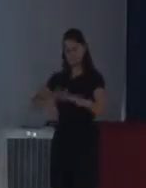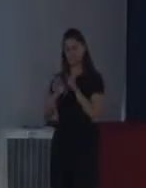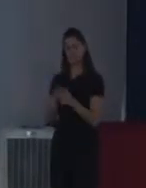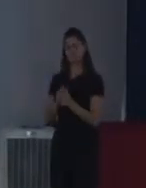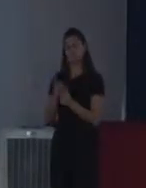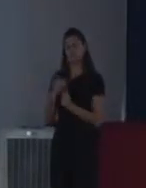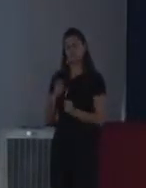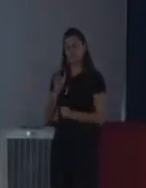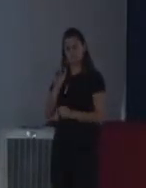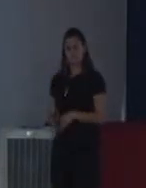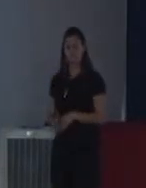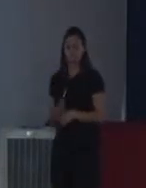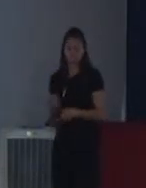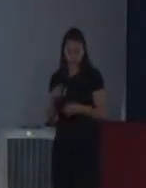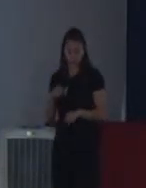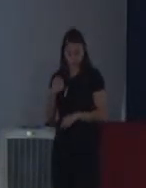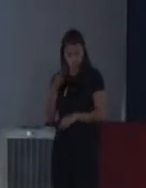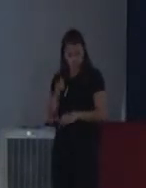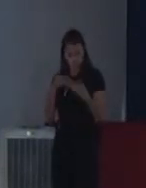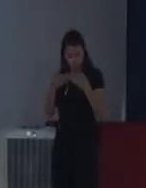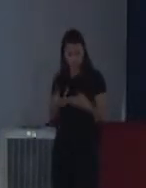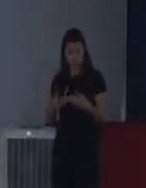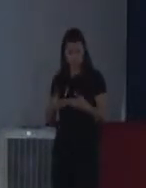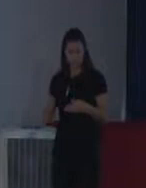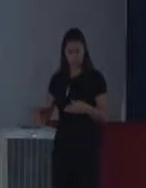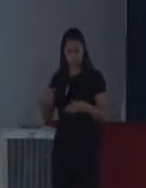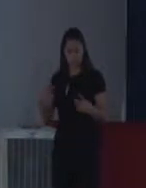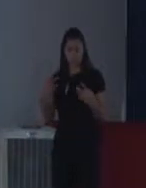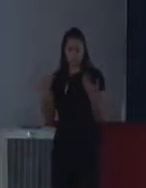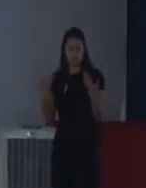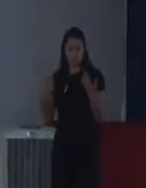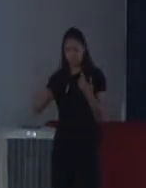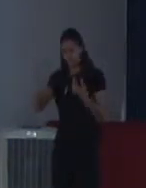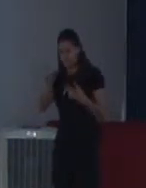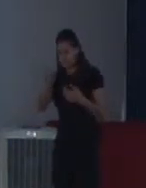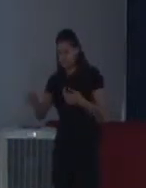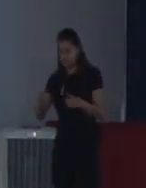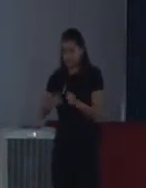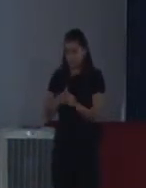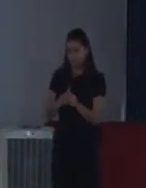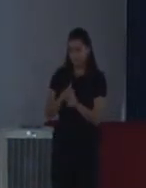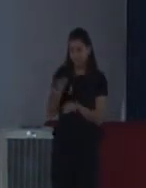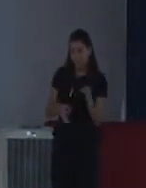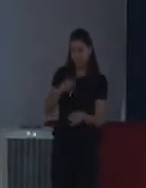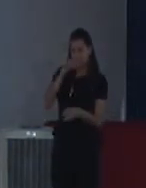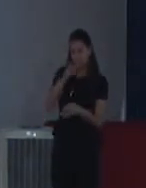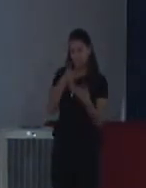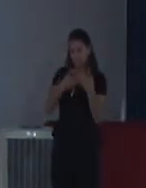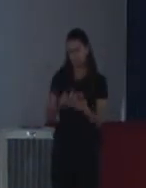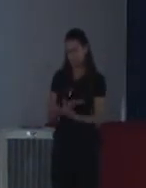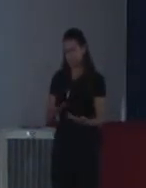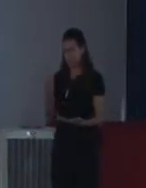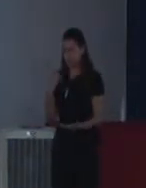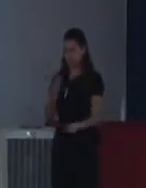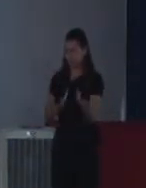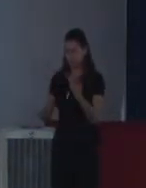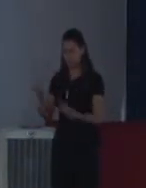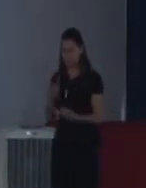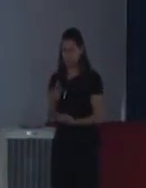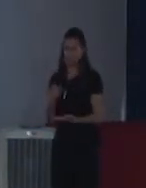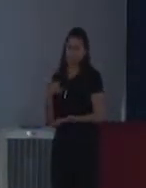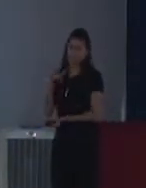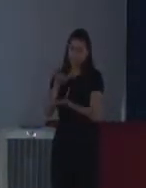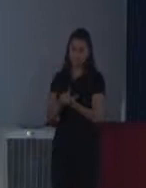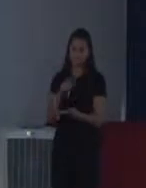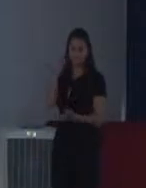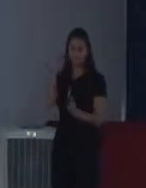persona, digamos, siendo también persona con discapacidad, para ustedes, cuidadores y personas con discapacidad que me han escuchado, yo creo que